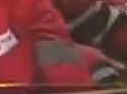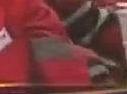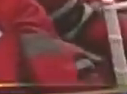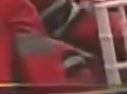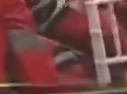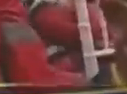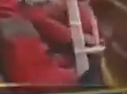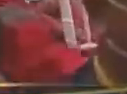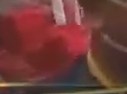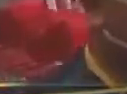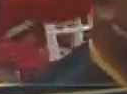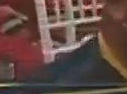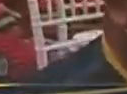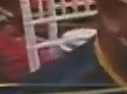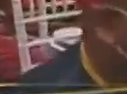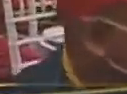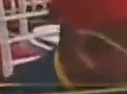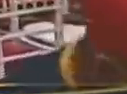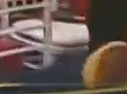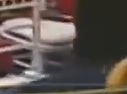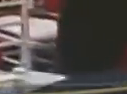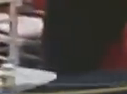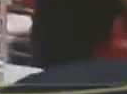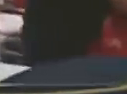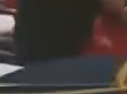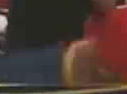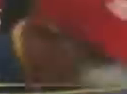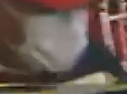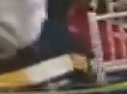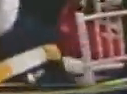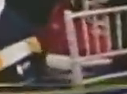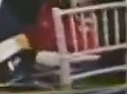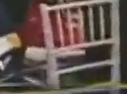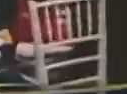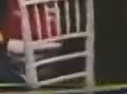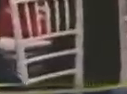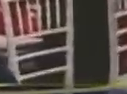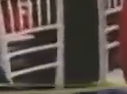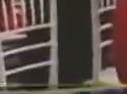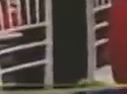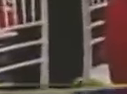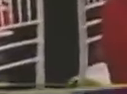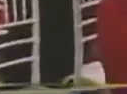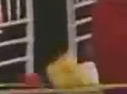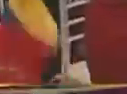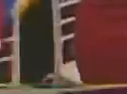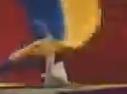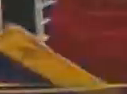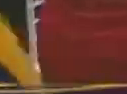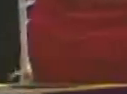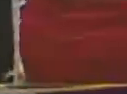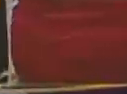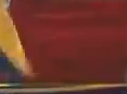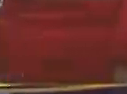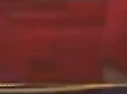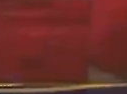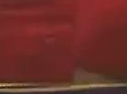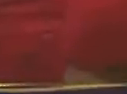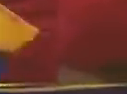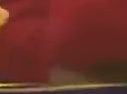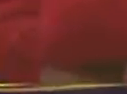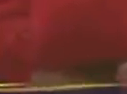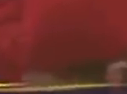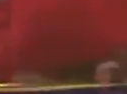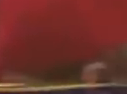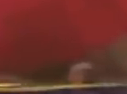coercitivas unilaterales que han asfixiado también la economía en nuestro país, lo que ha llamado el presidente constitucional.